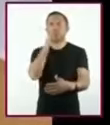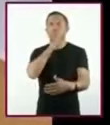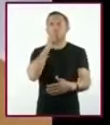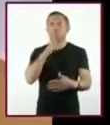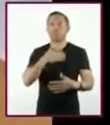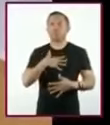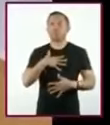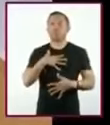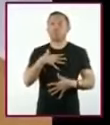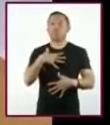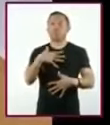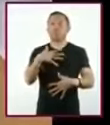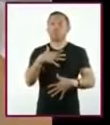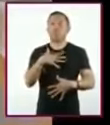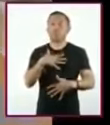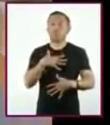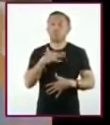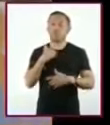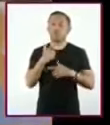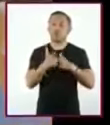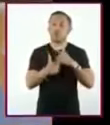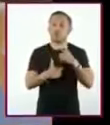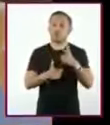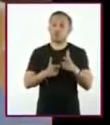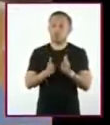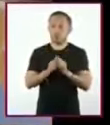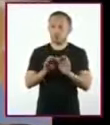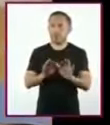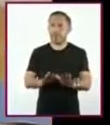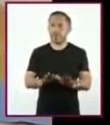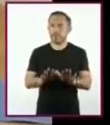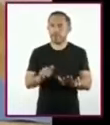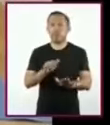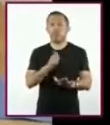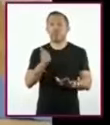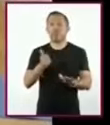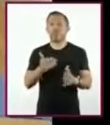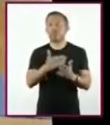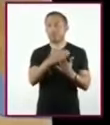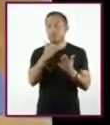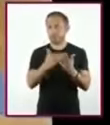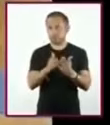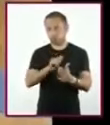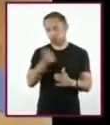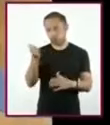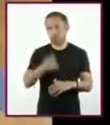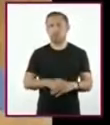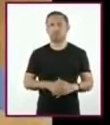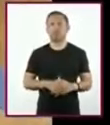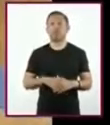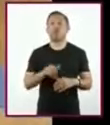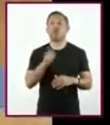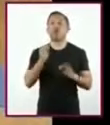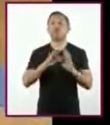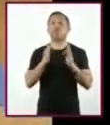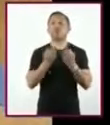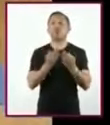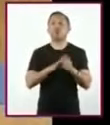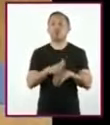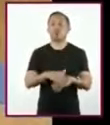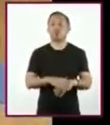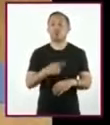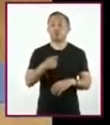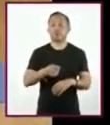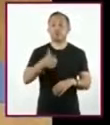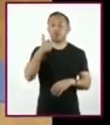profundo y pasa a la siguiente postura. En la siguiente postura, lo primero que vas a hacer es flexionar